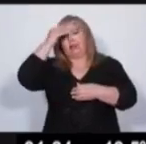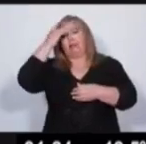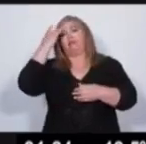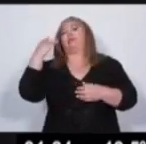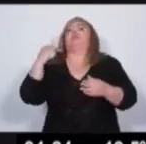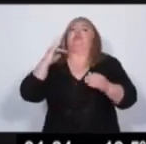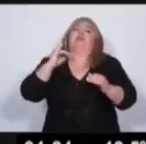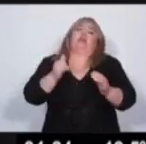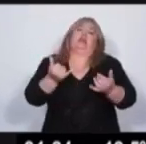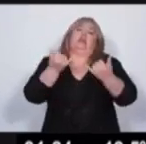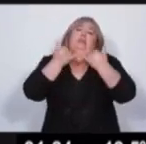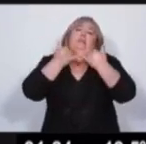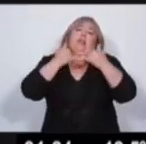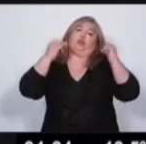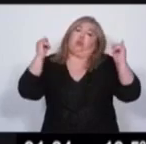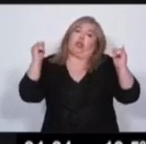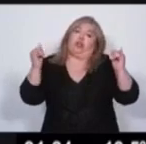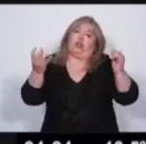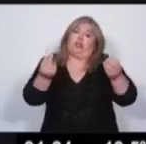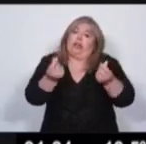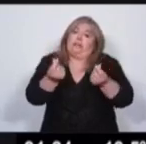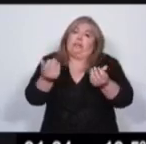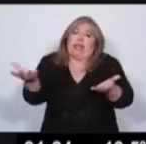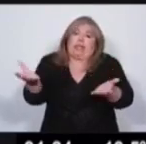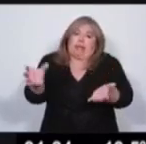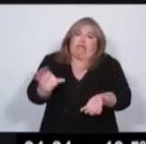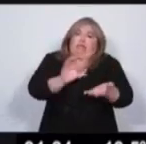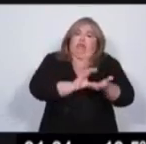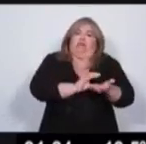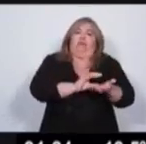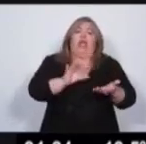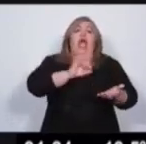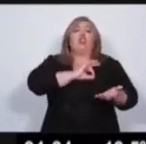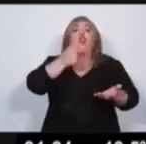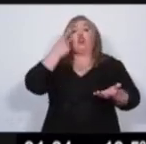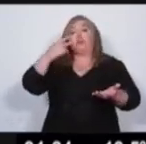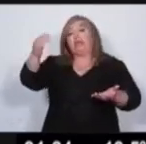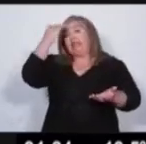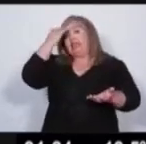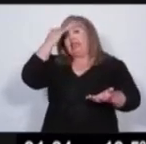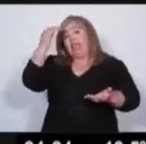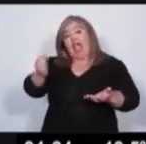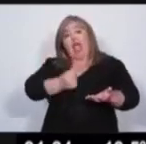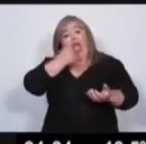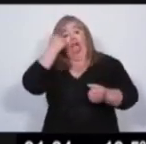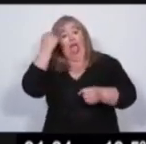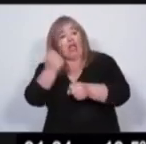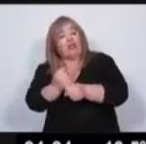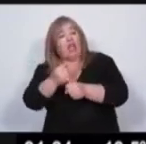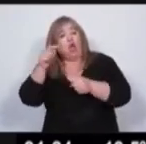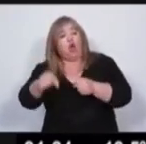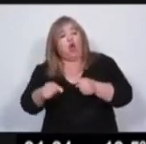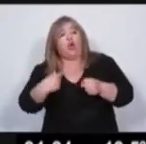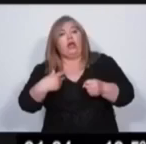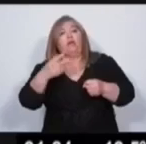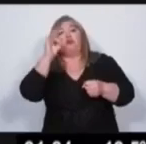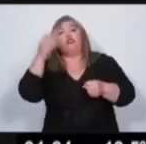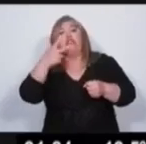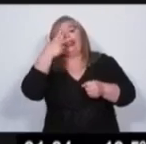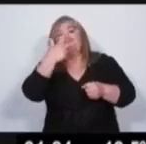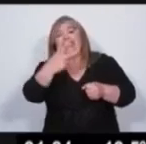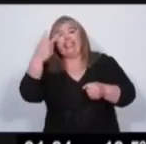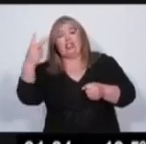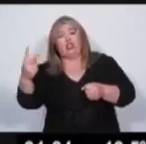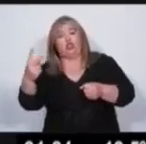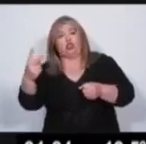mucha vuelta del 2015 a la fecha se redujo en términos reales 32% el presupuesto